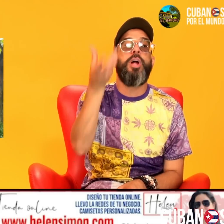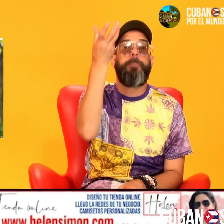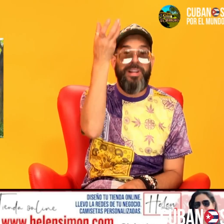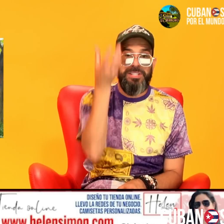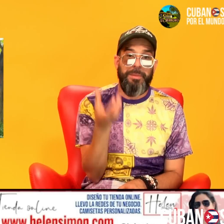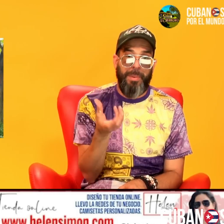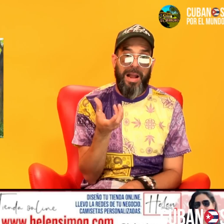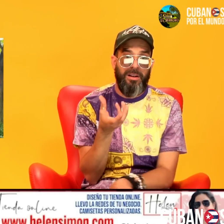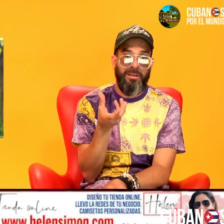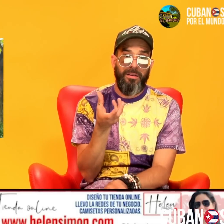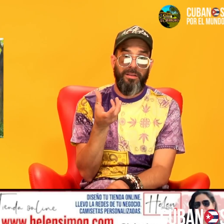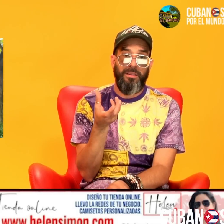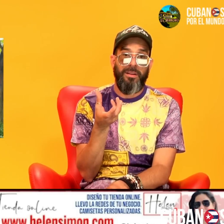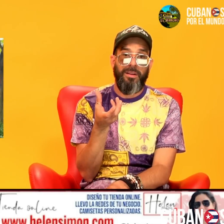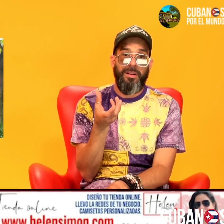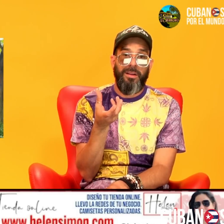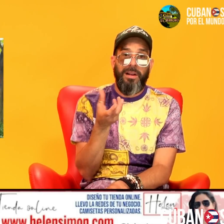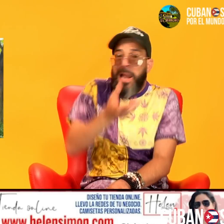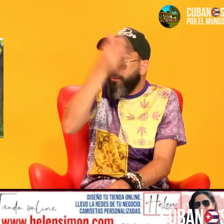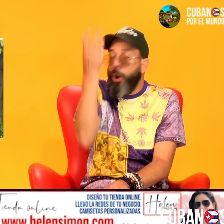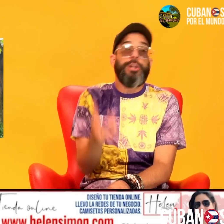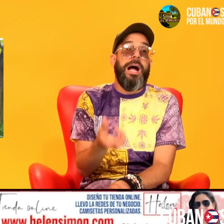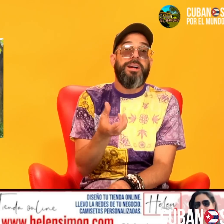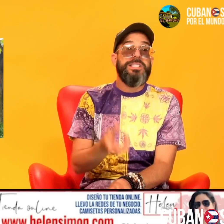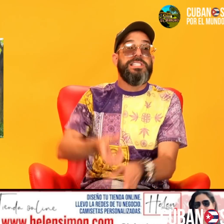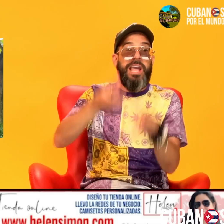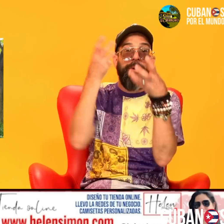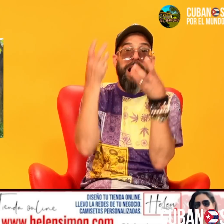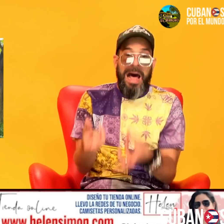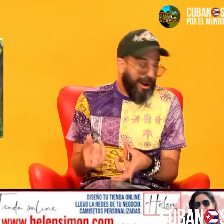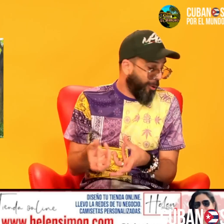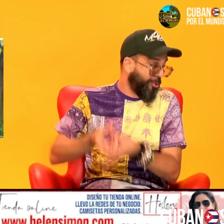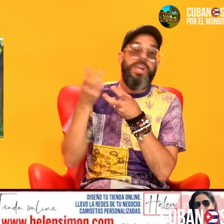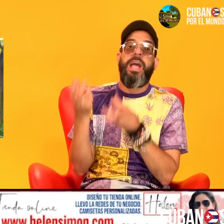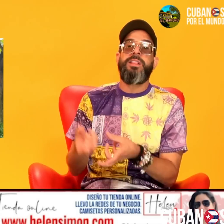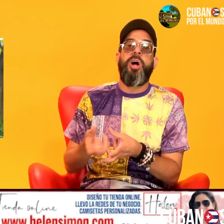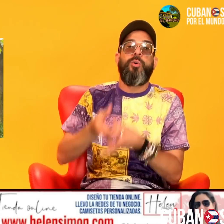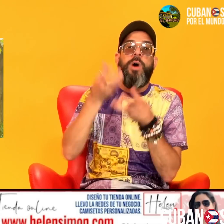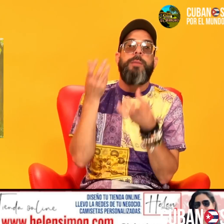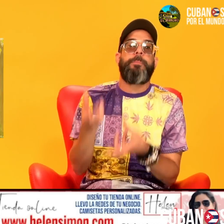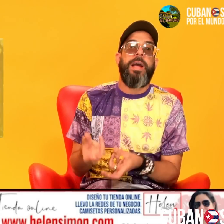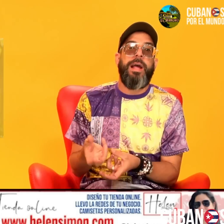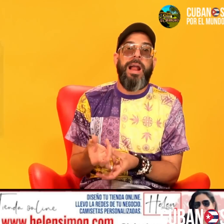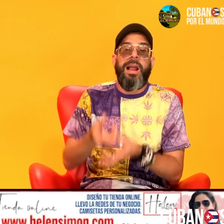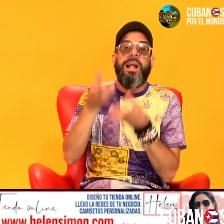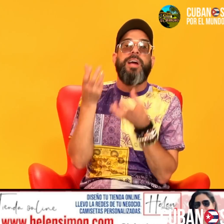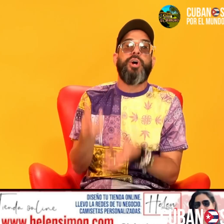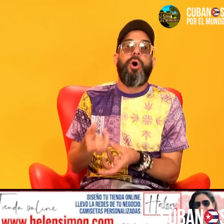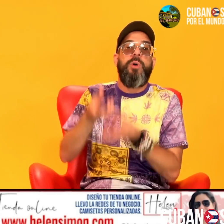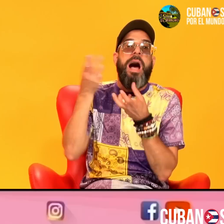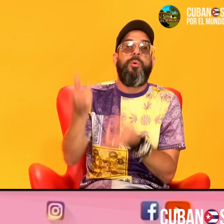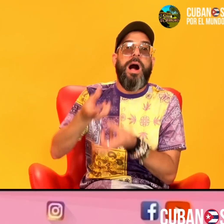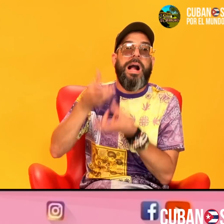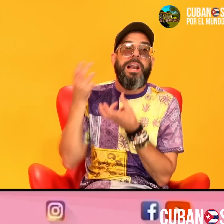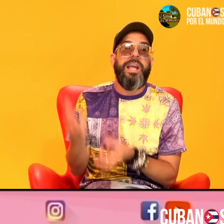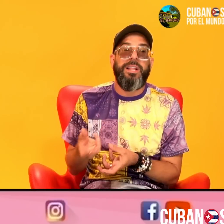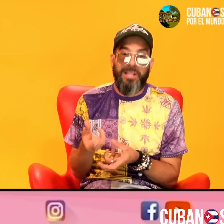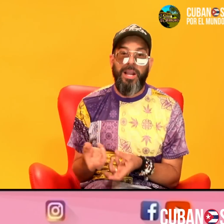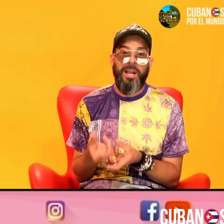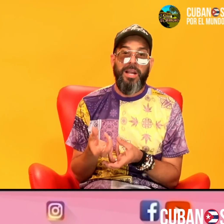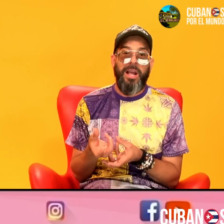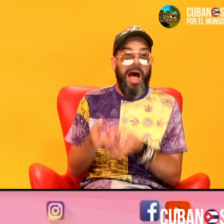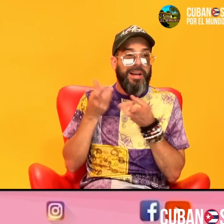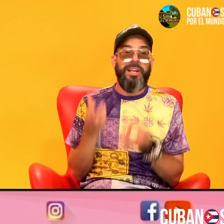evento principal. La botan. Se va huyendo cual perra que le cayó un agua